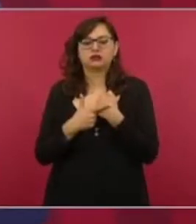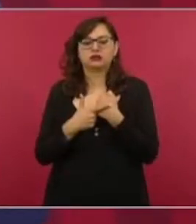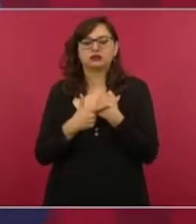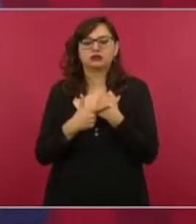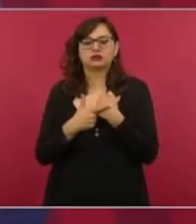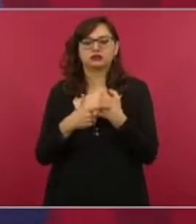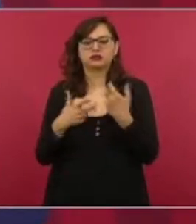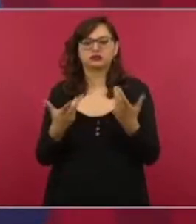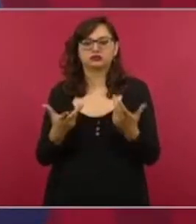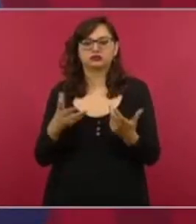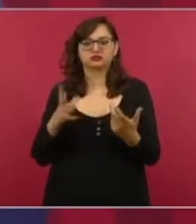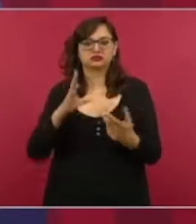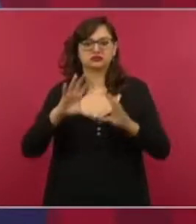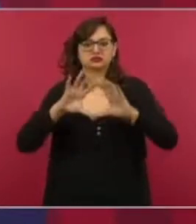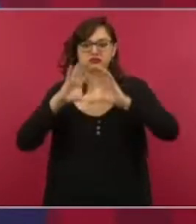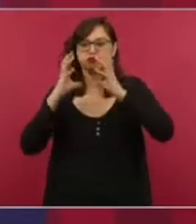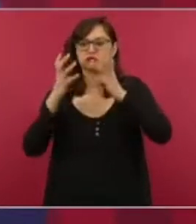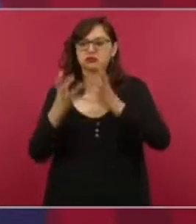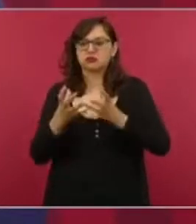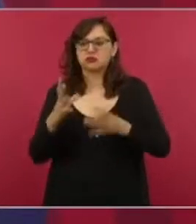de derecha,